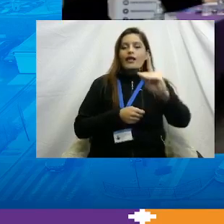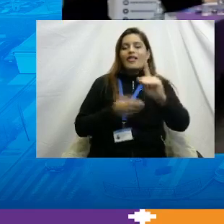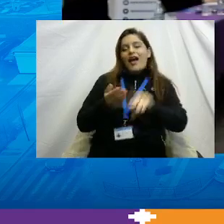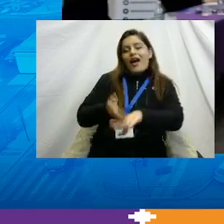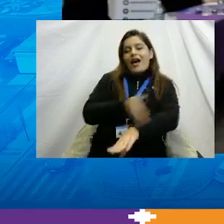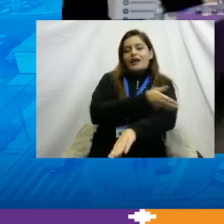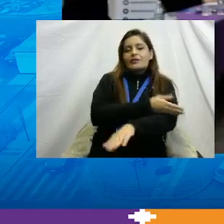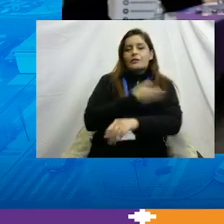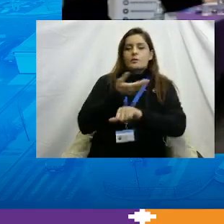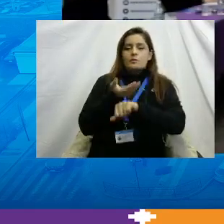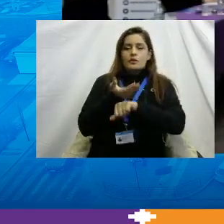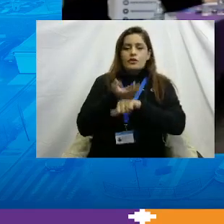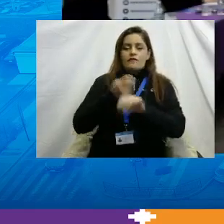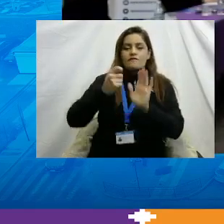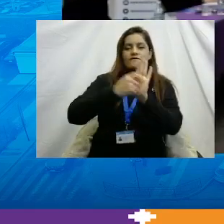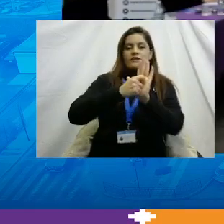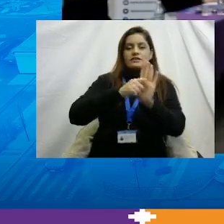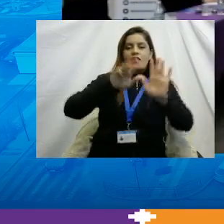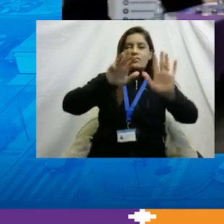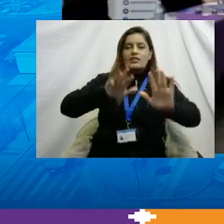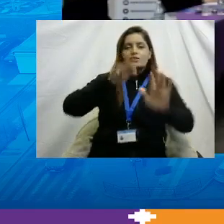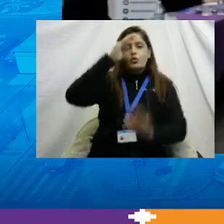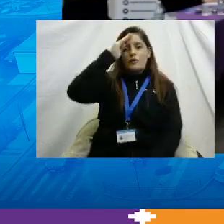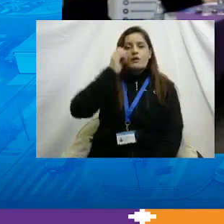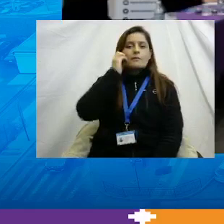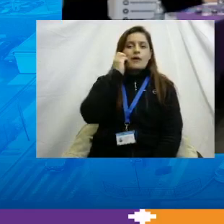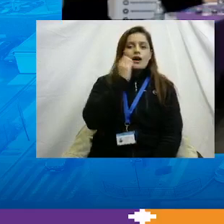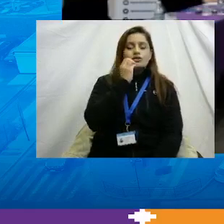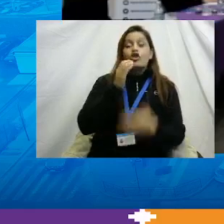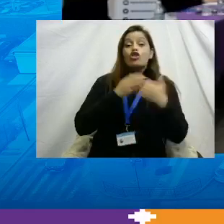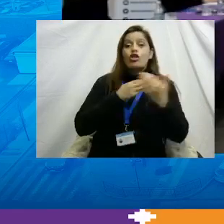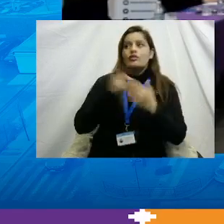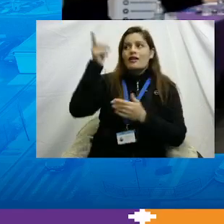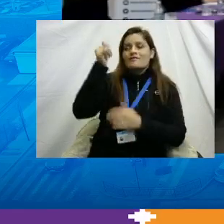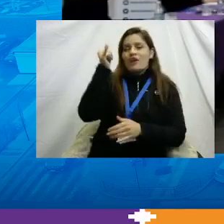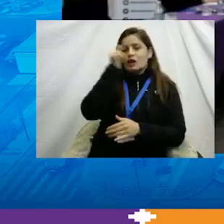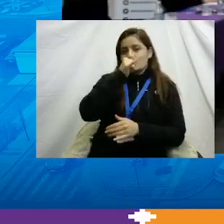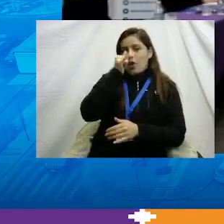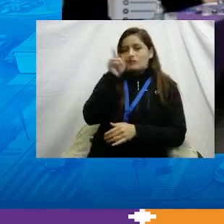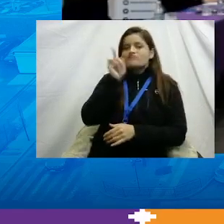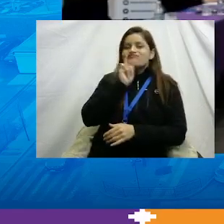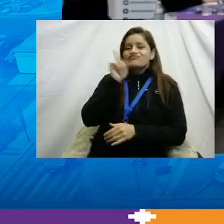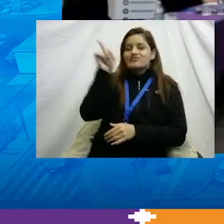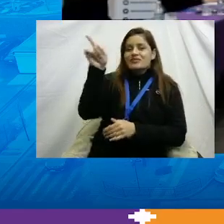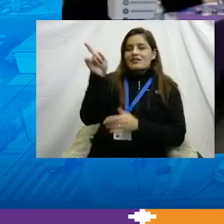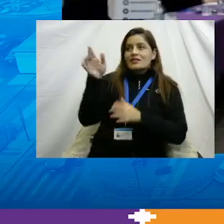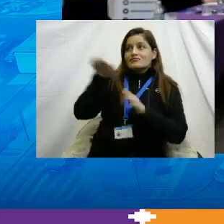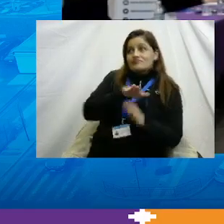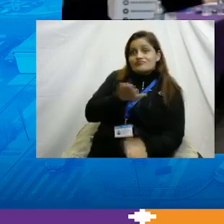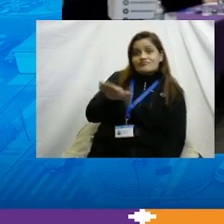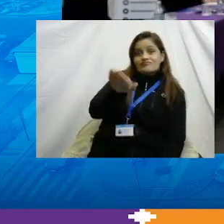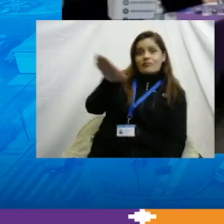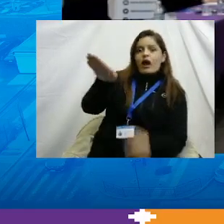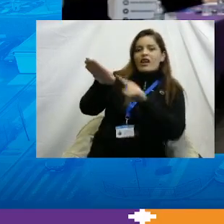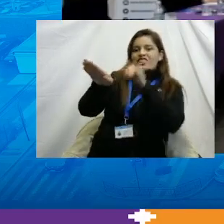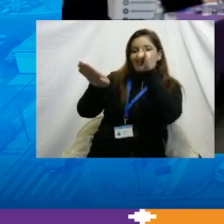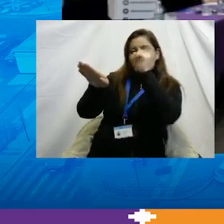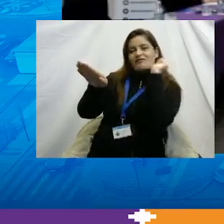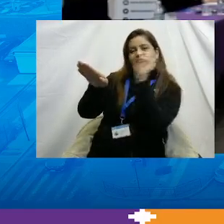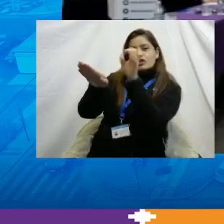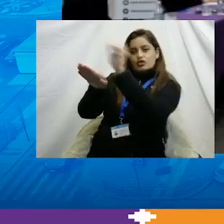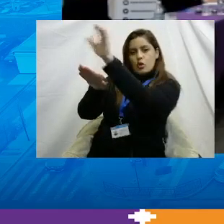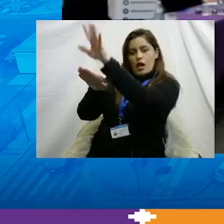la Dirección de Gestión Ambiental sobre el retiro de basura en la cuesta de Mayarauco, la cual todavía hoy día me contacté con Mirko, que es